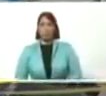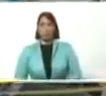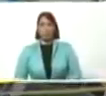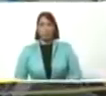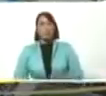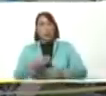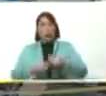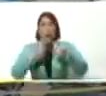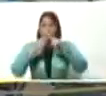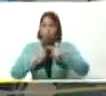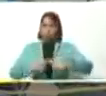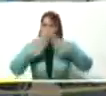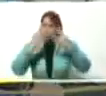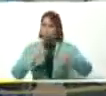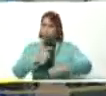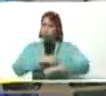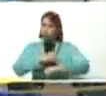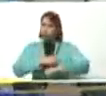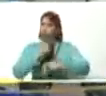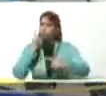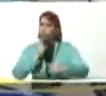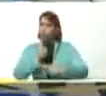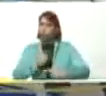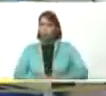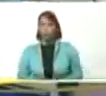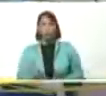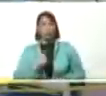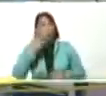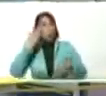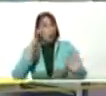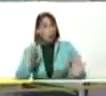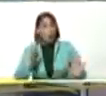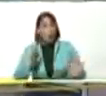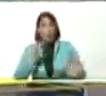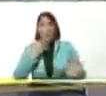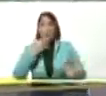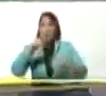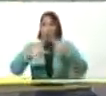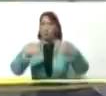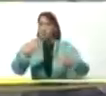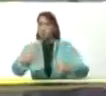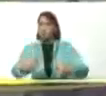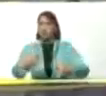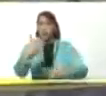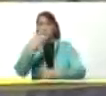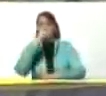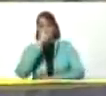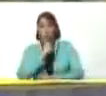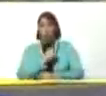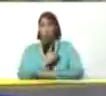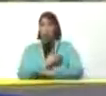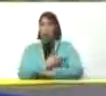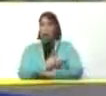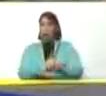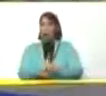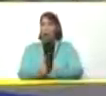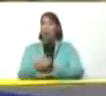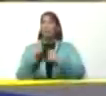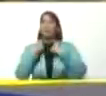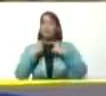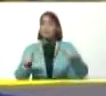Hagan sus cálculos a tiempo. No vaya a ser que dentro de 3 años sea tarde y